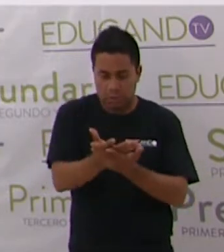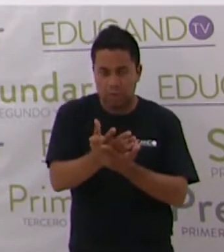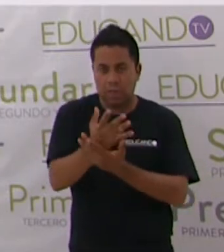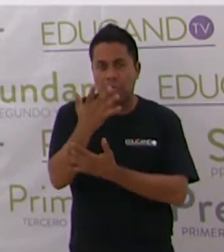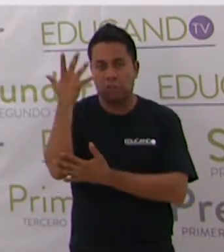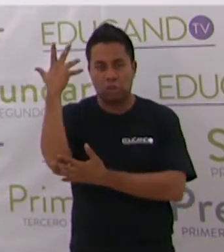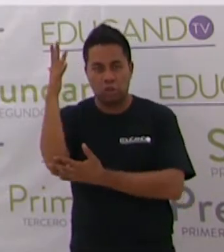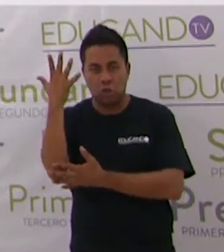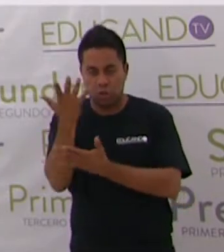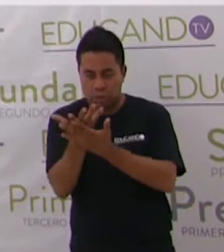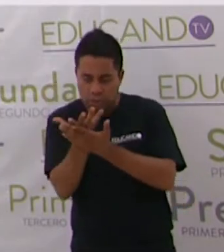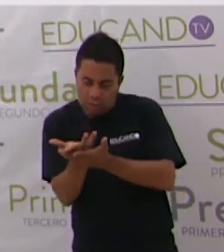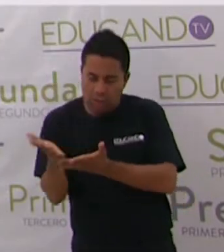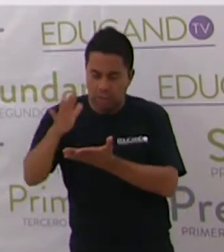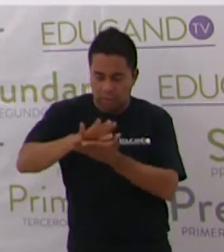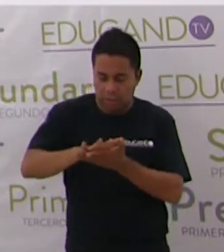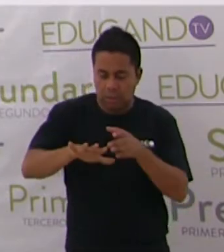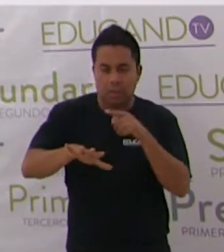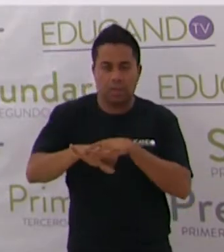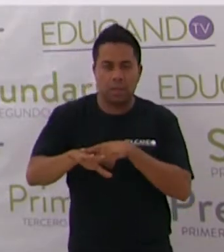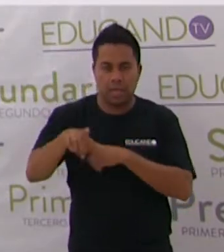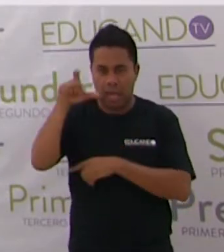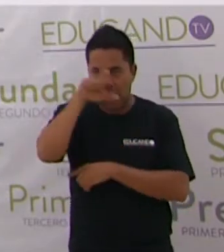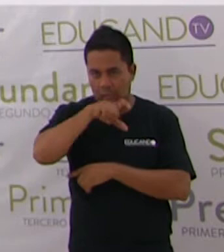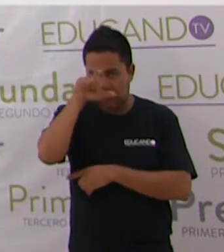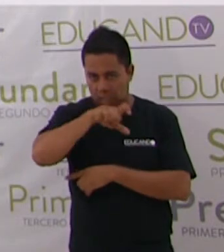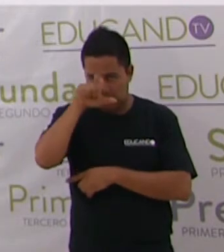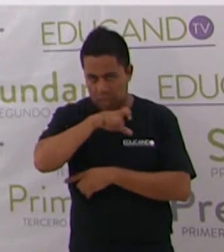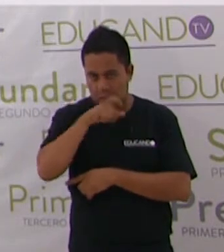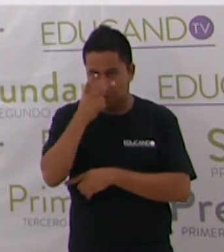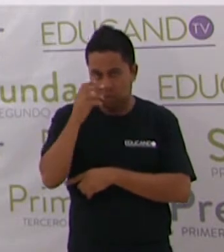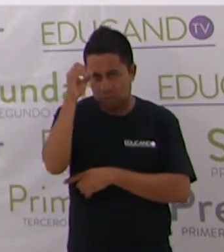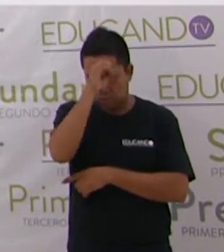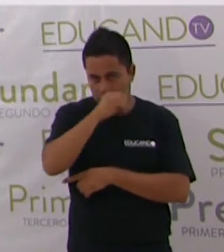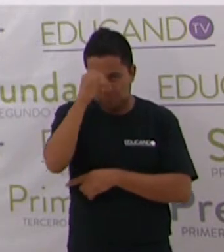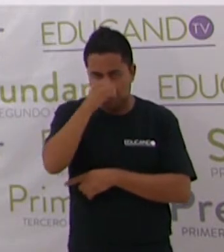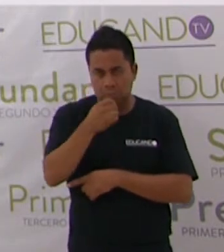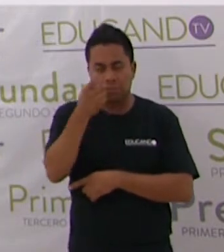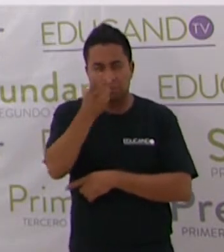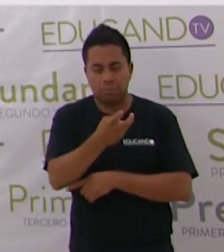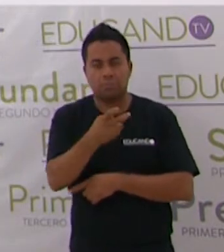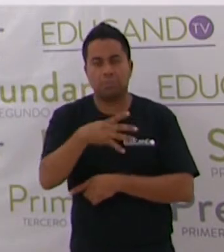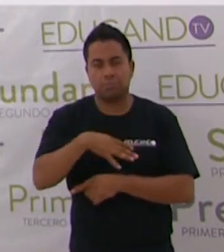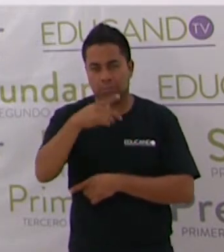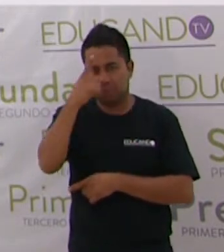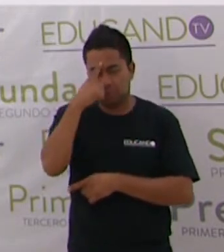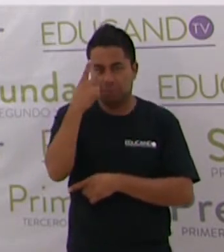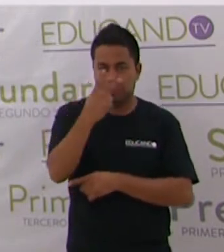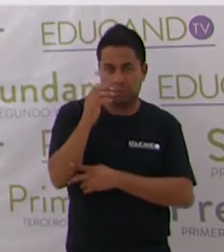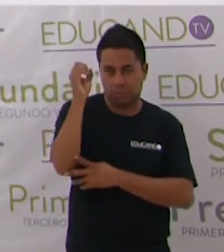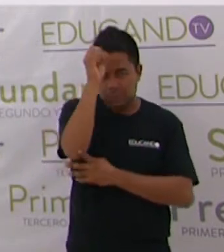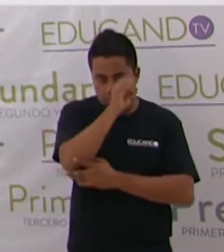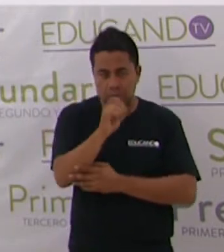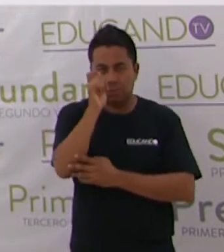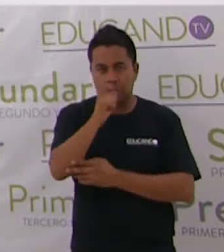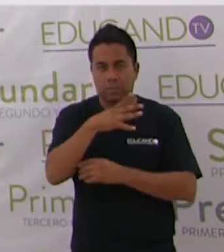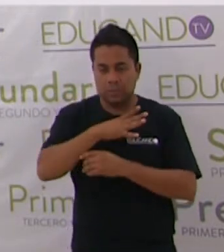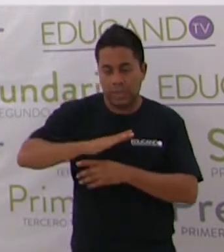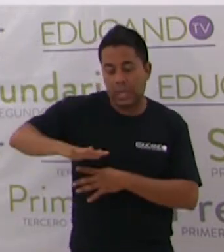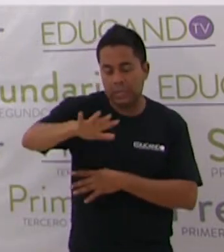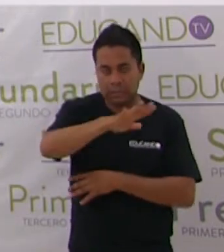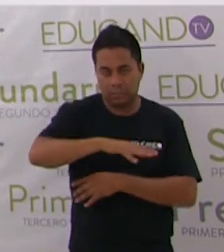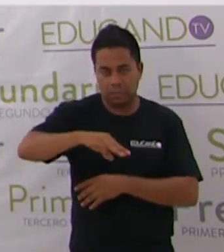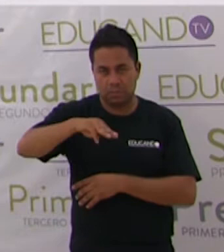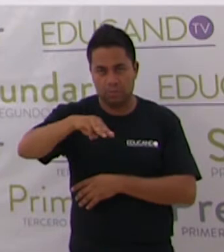sol y águila. El evento de que hay dos opciones es el espacio